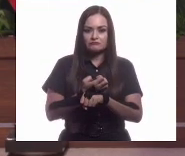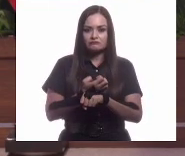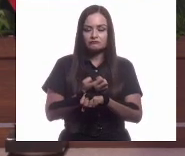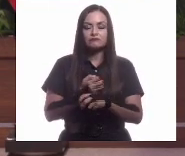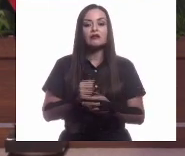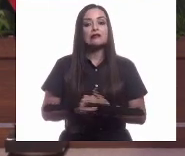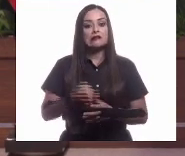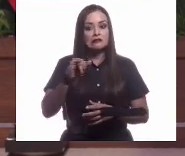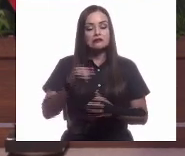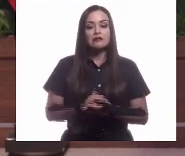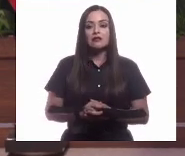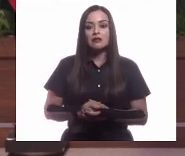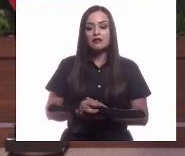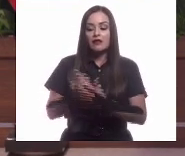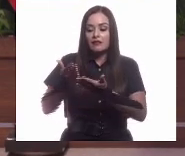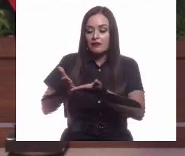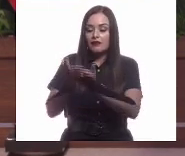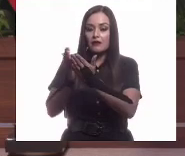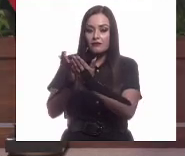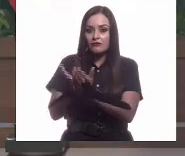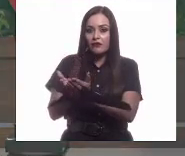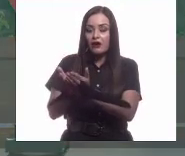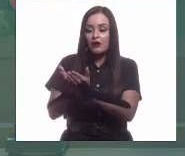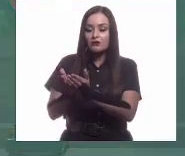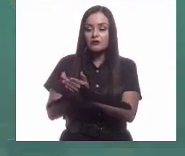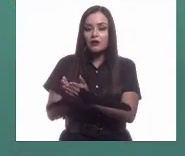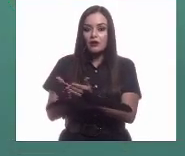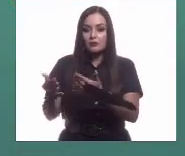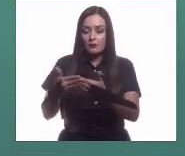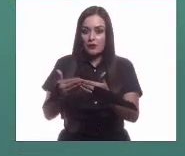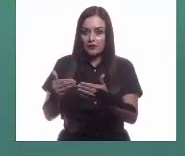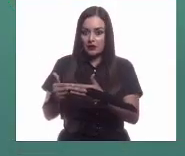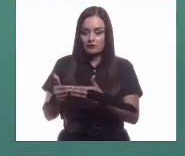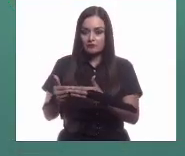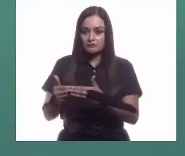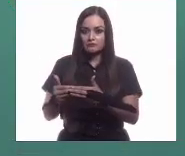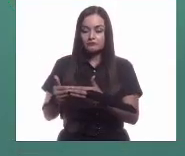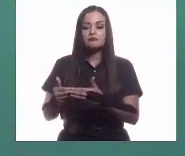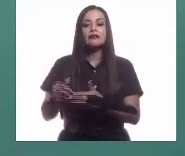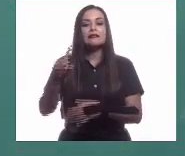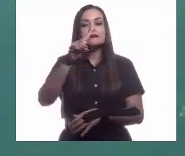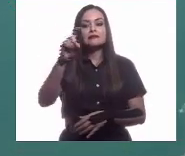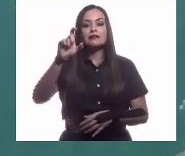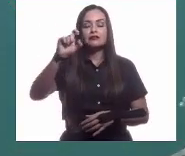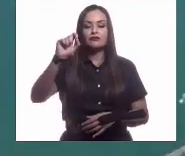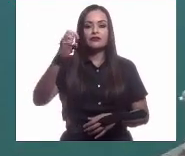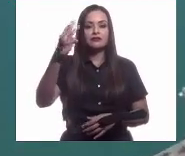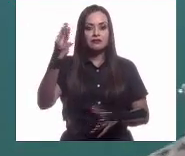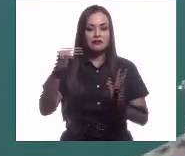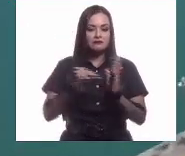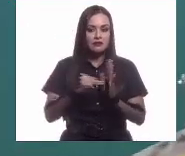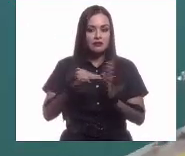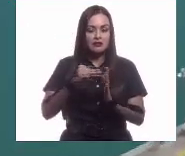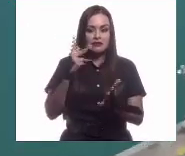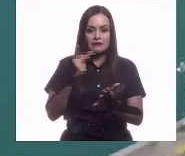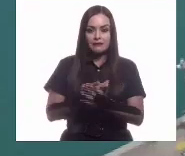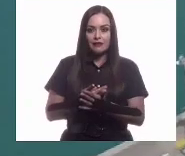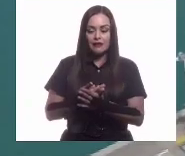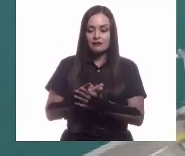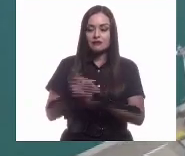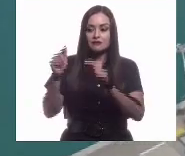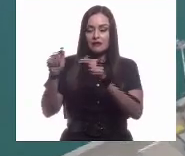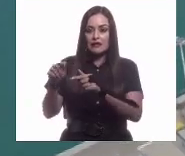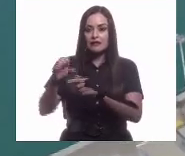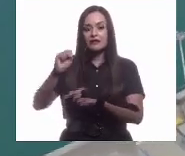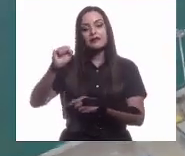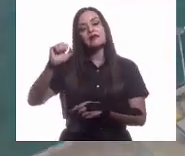puertos, sin duda, ha sido una prioridad. Con 123 millones de pesos mejoramos nuestra infraestructura portuaria en Pichilingue, San